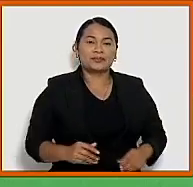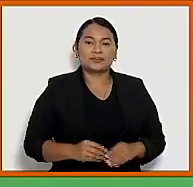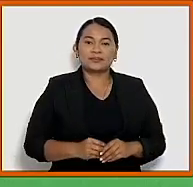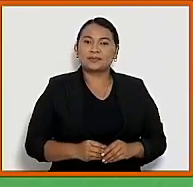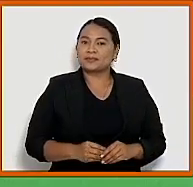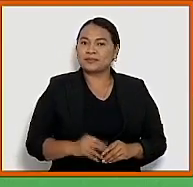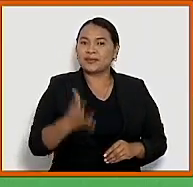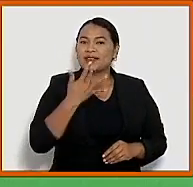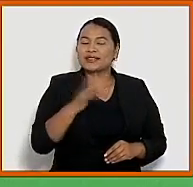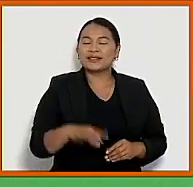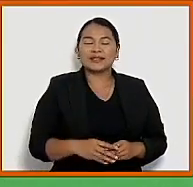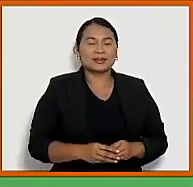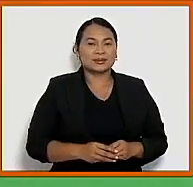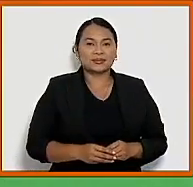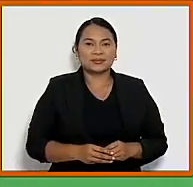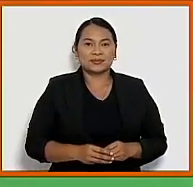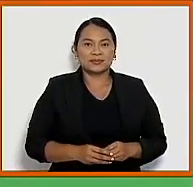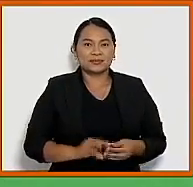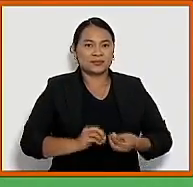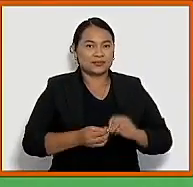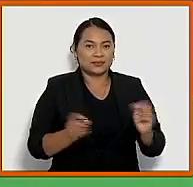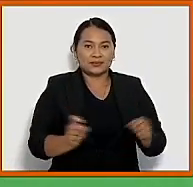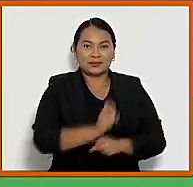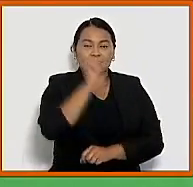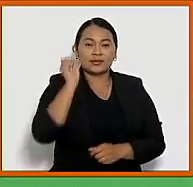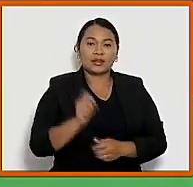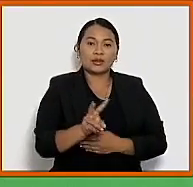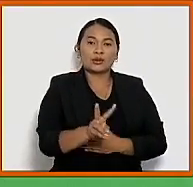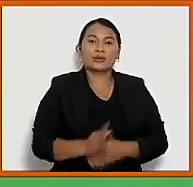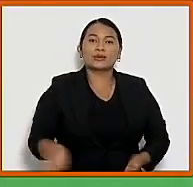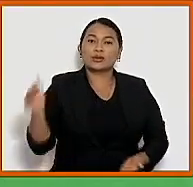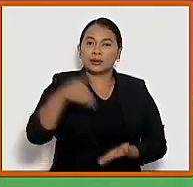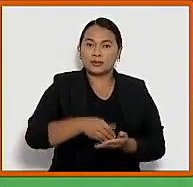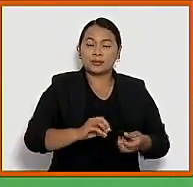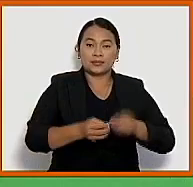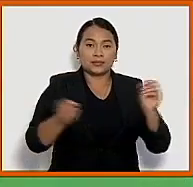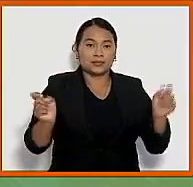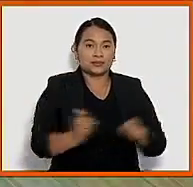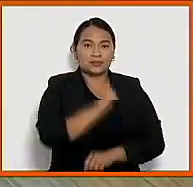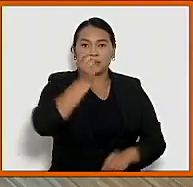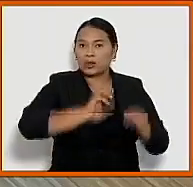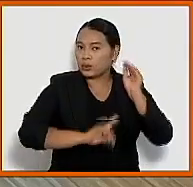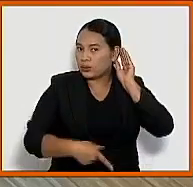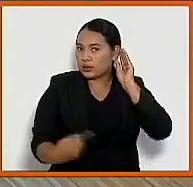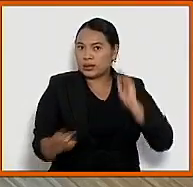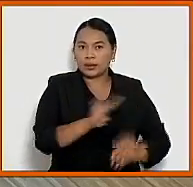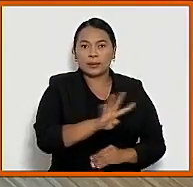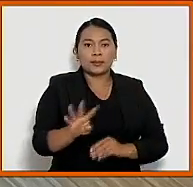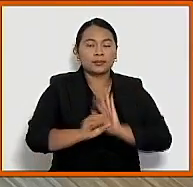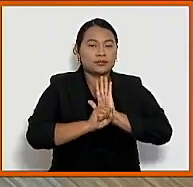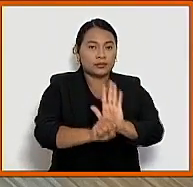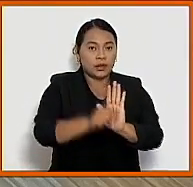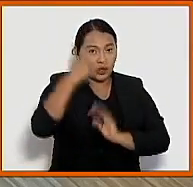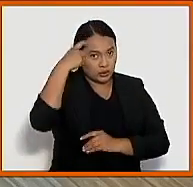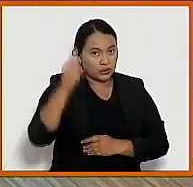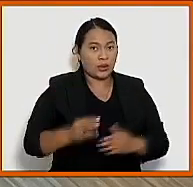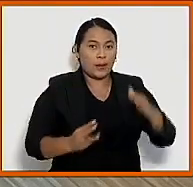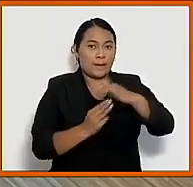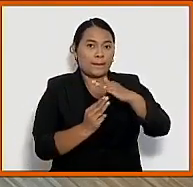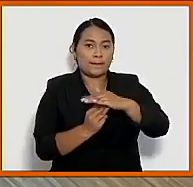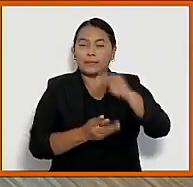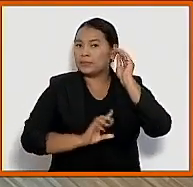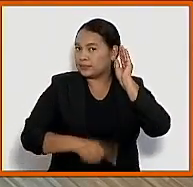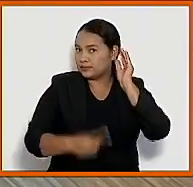muchísima suerte, y este es el 2, número favorecido para Diaria 44, con su símbolo de sueños mesas.